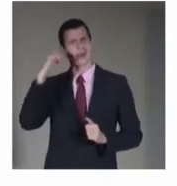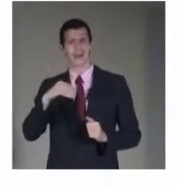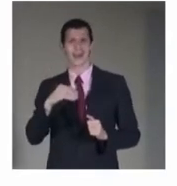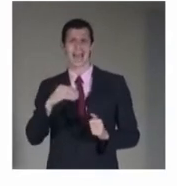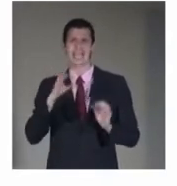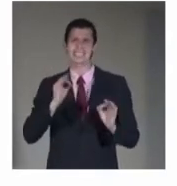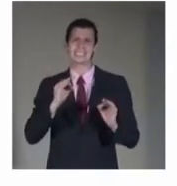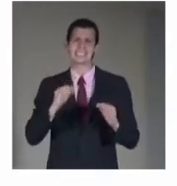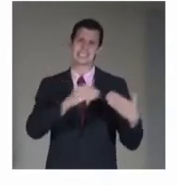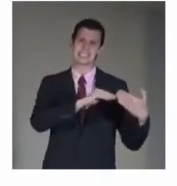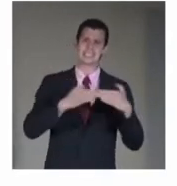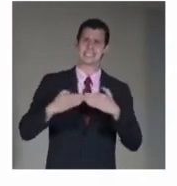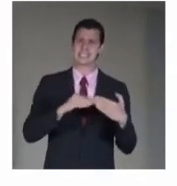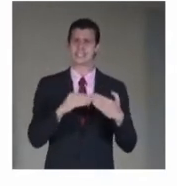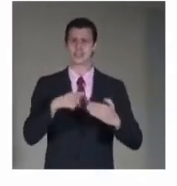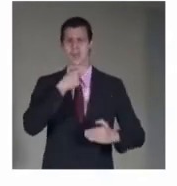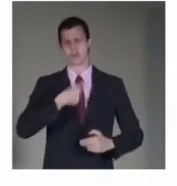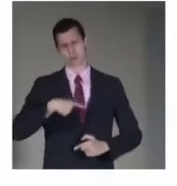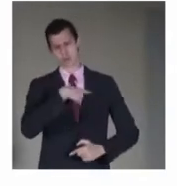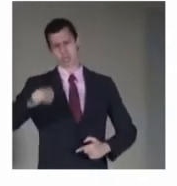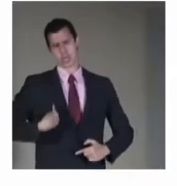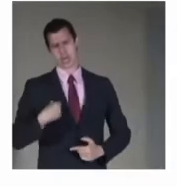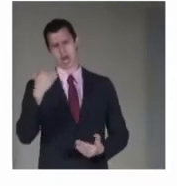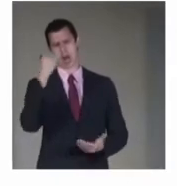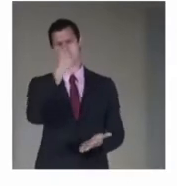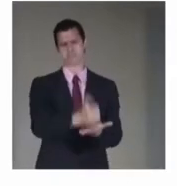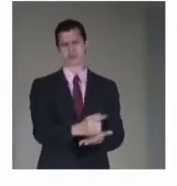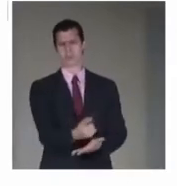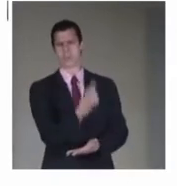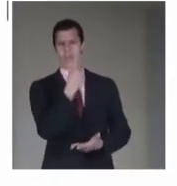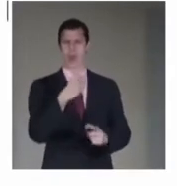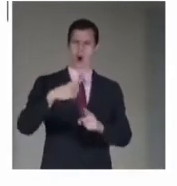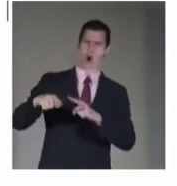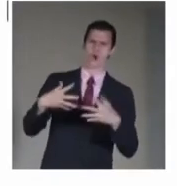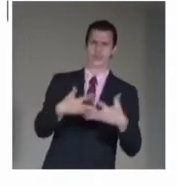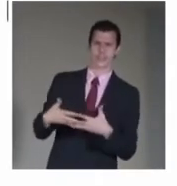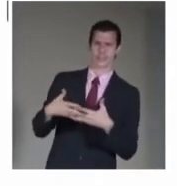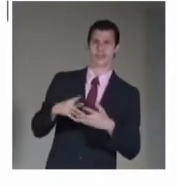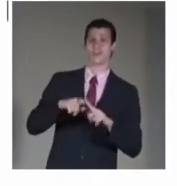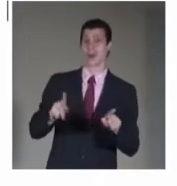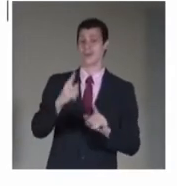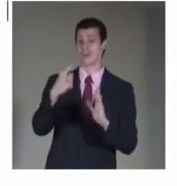antes o después pero después que se anuncia estos vienen reacciones en cadena continuamos